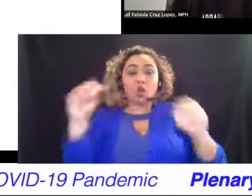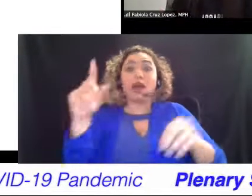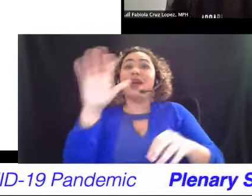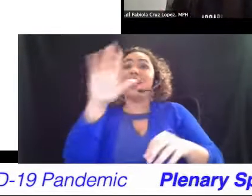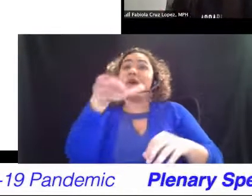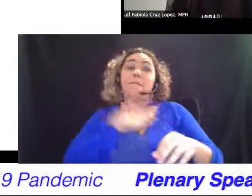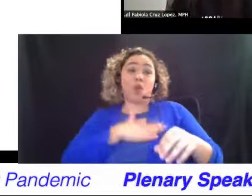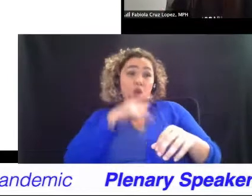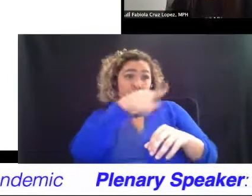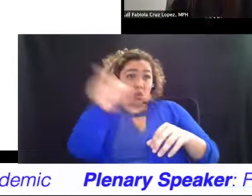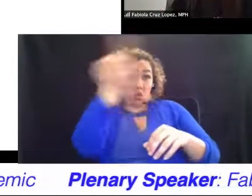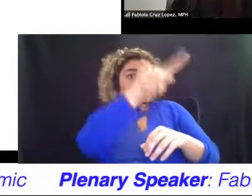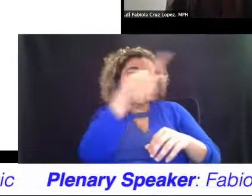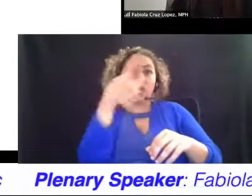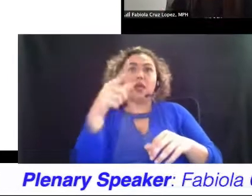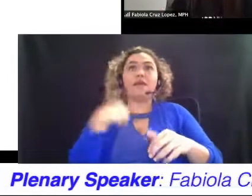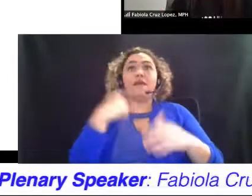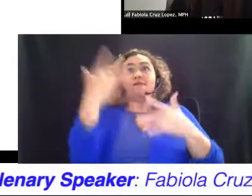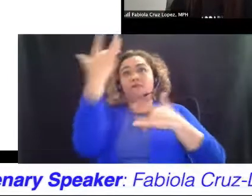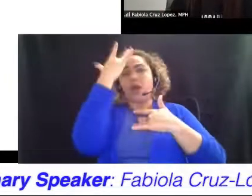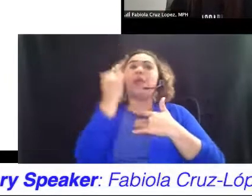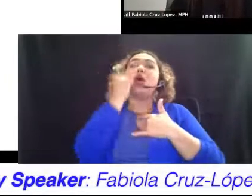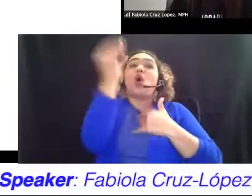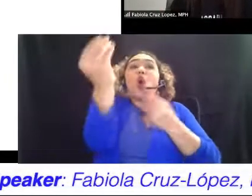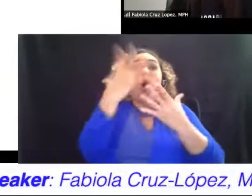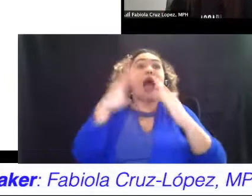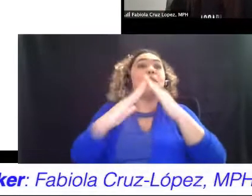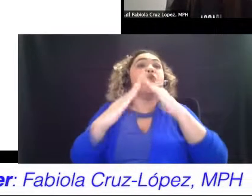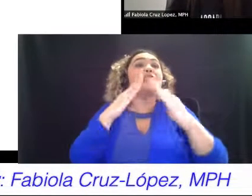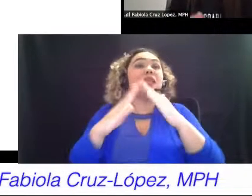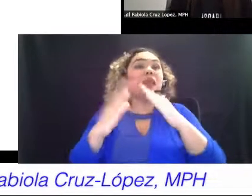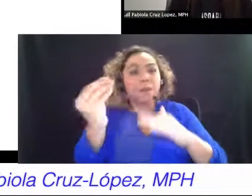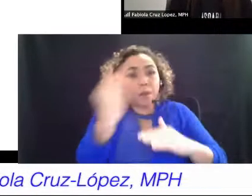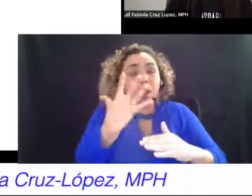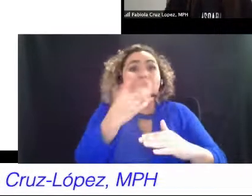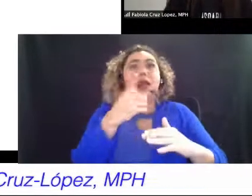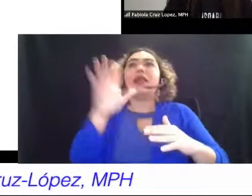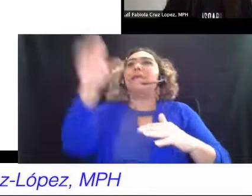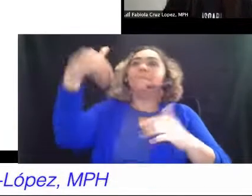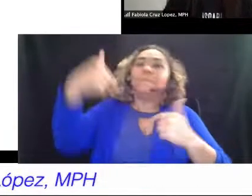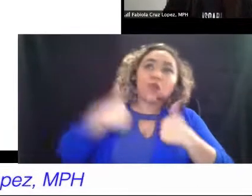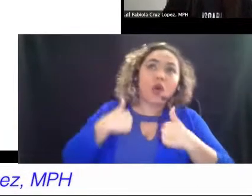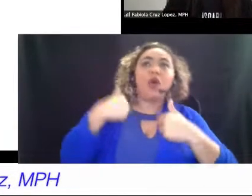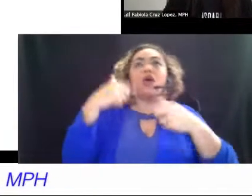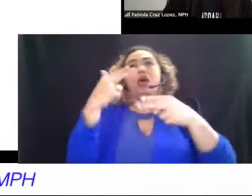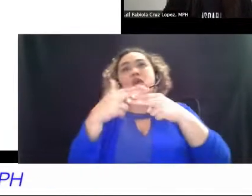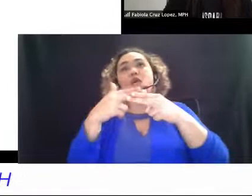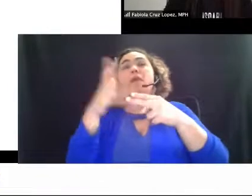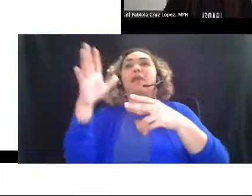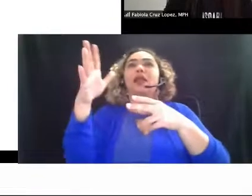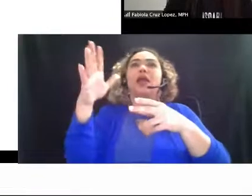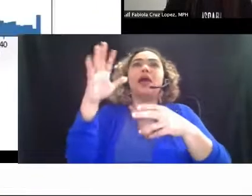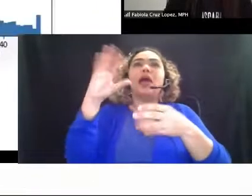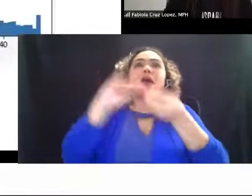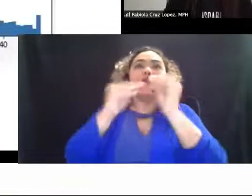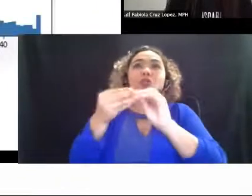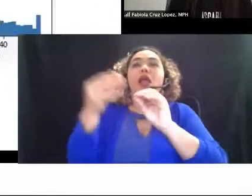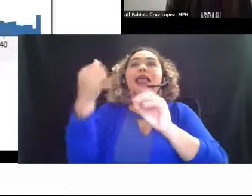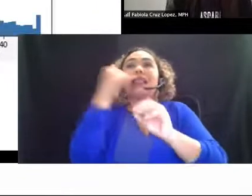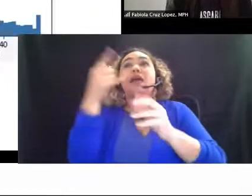con los sistemas de rastreo municipal de su municipio y se identifique para que sea parte, ¿verdad?, de esa respuesta.